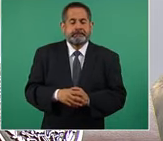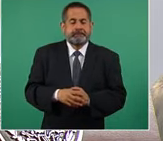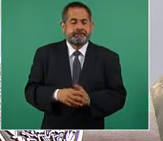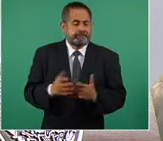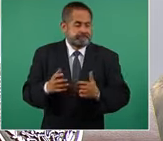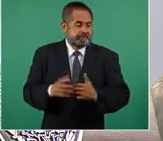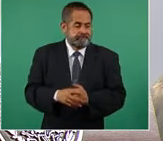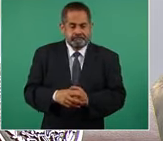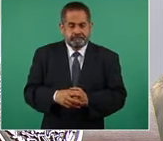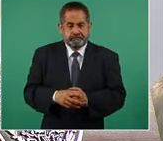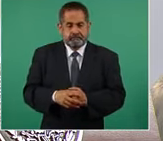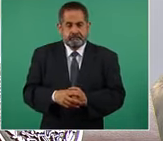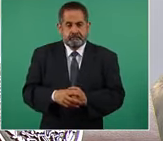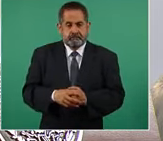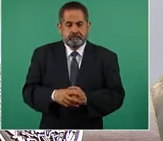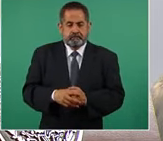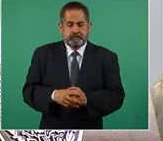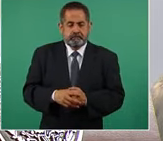es